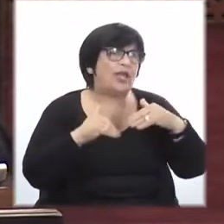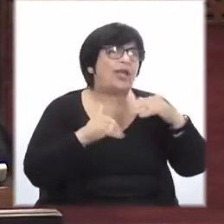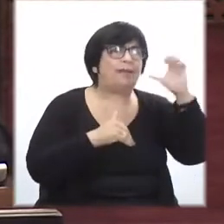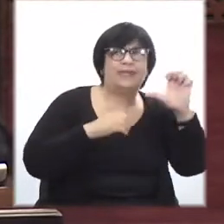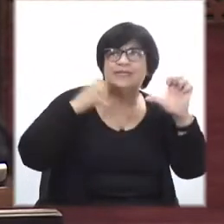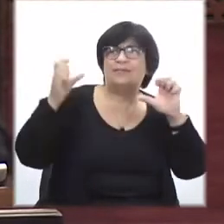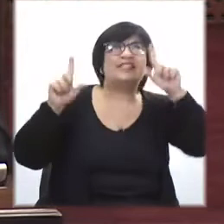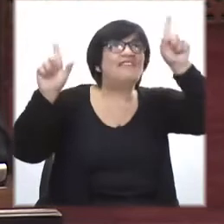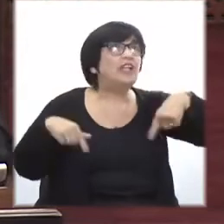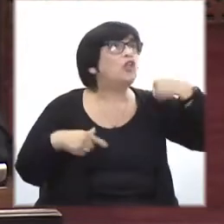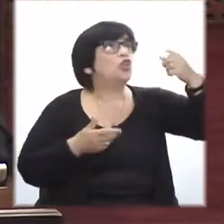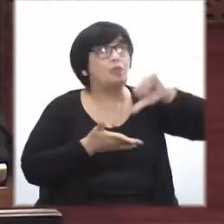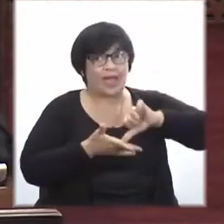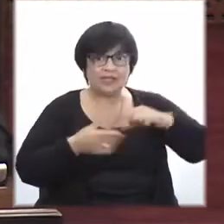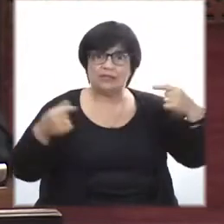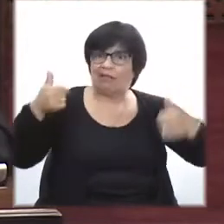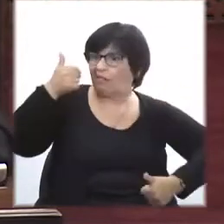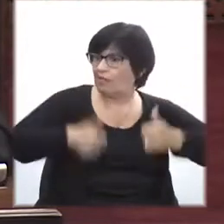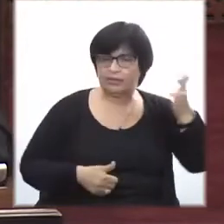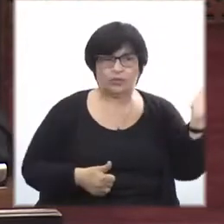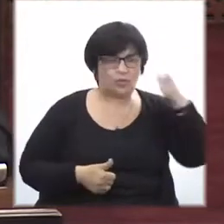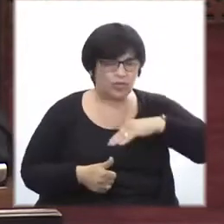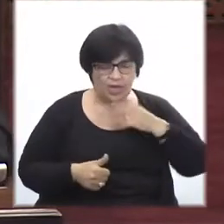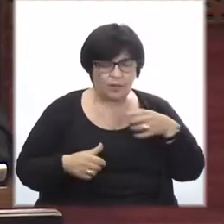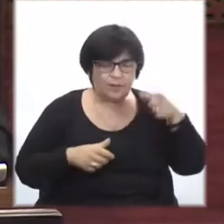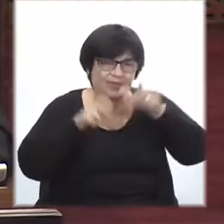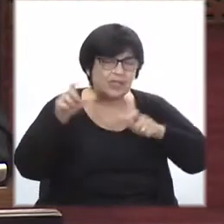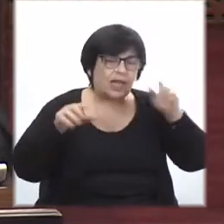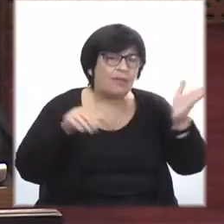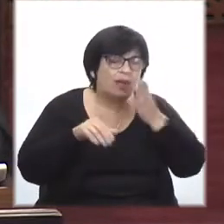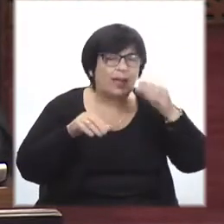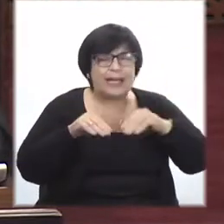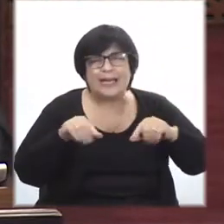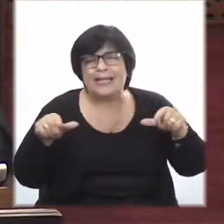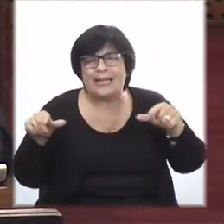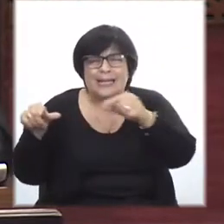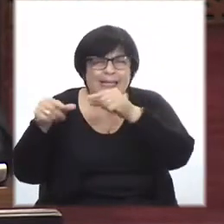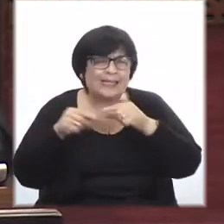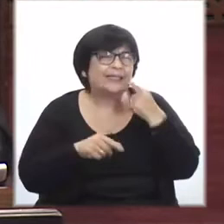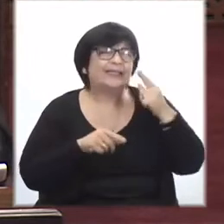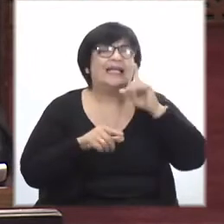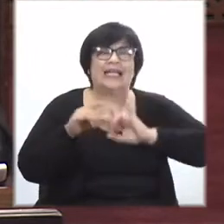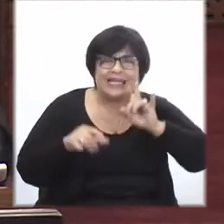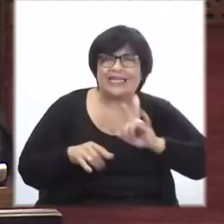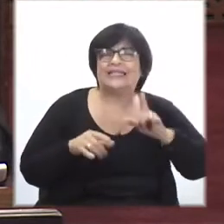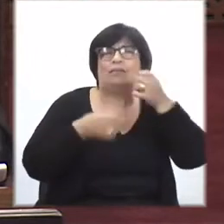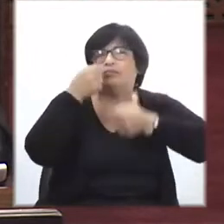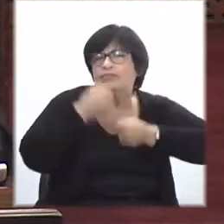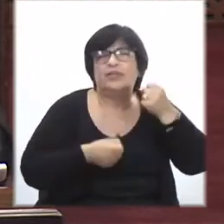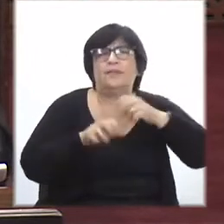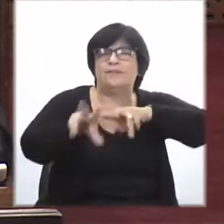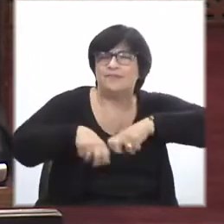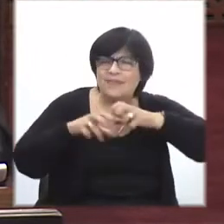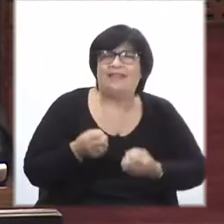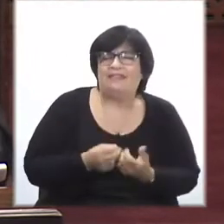compitiendo desigualmente con miles de pequeños y medianos productores lecheros, agricultores, fruticultores,